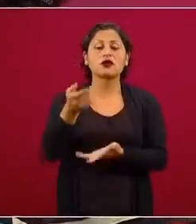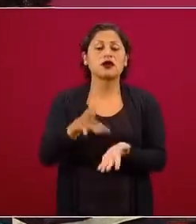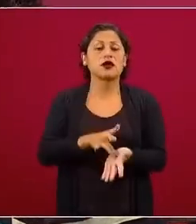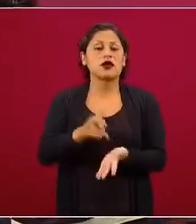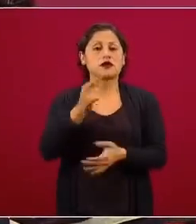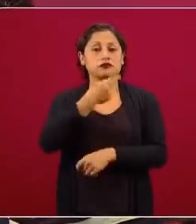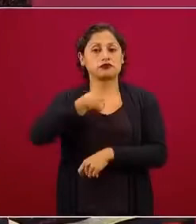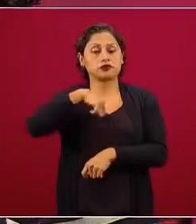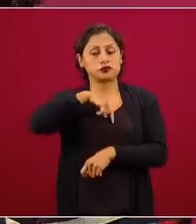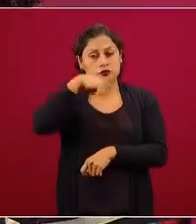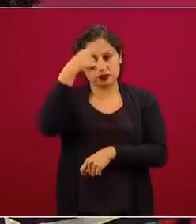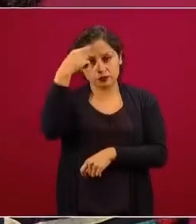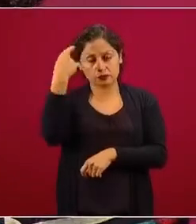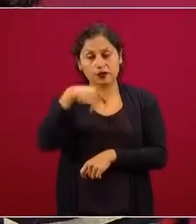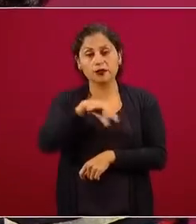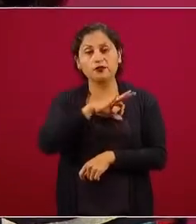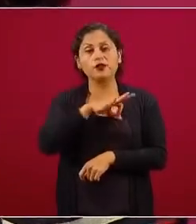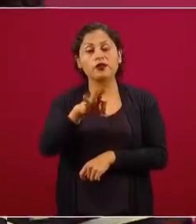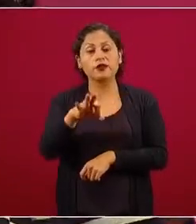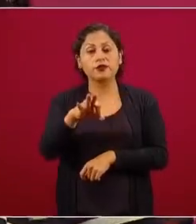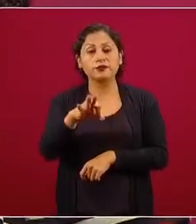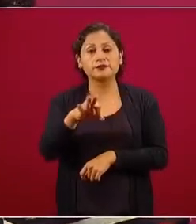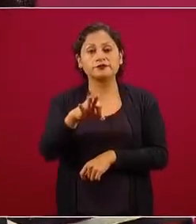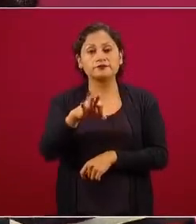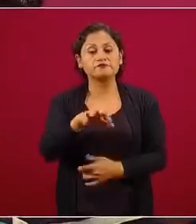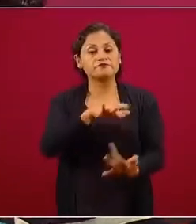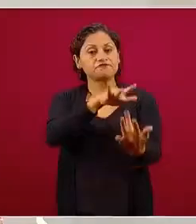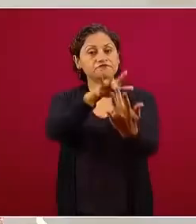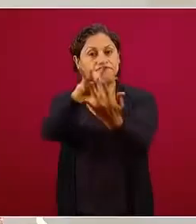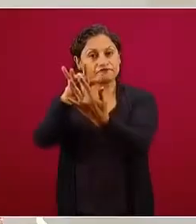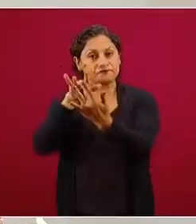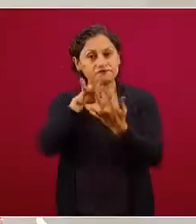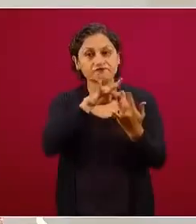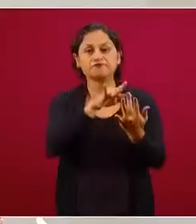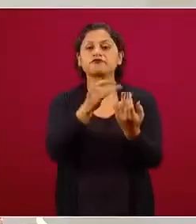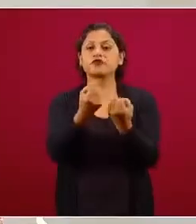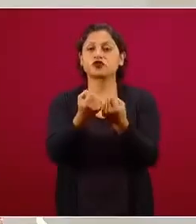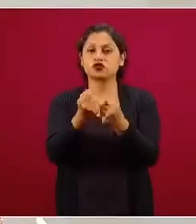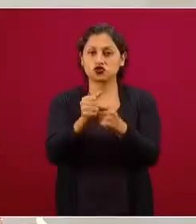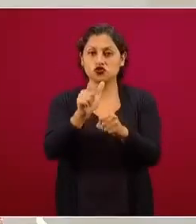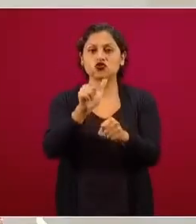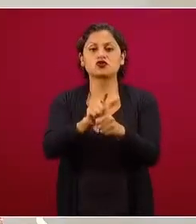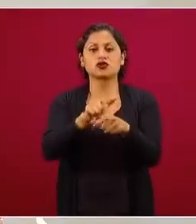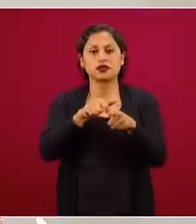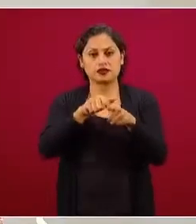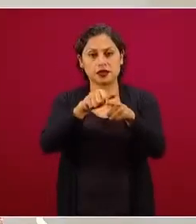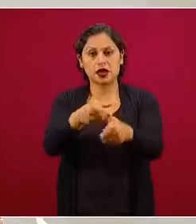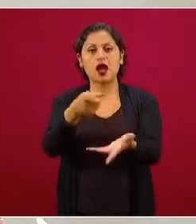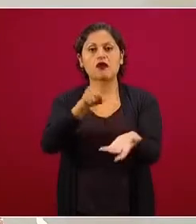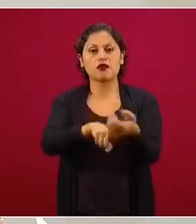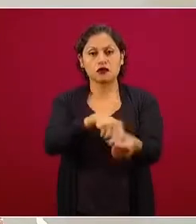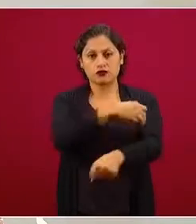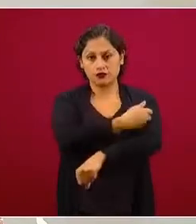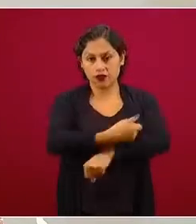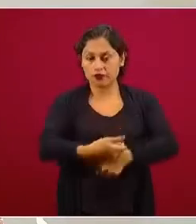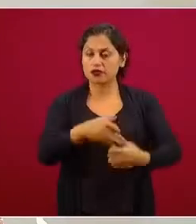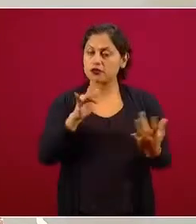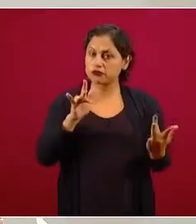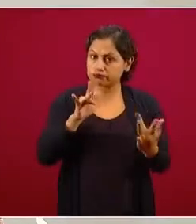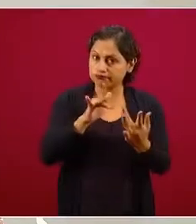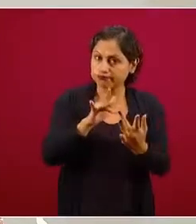para generar una vinculación social, para generar una vinculación familiar,